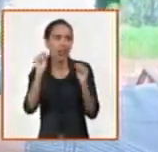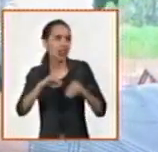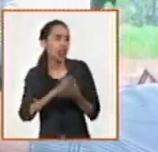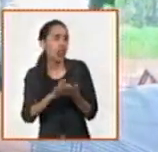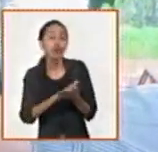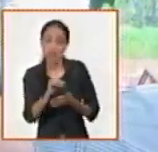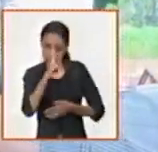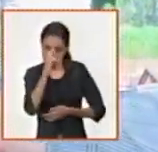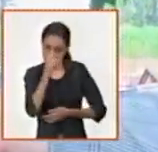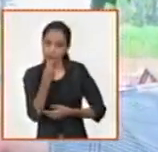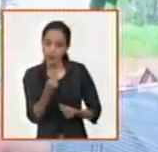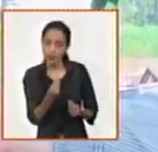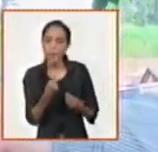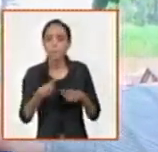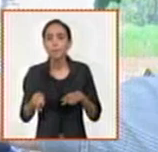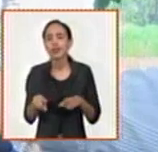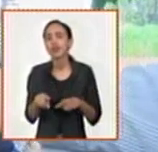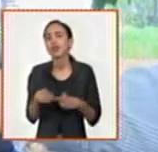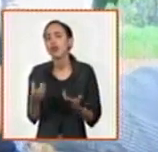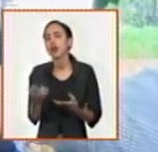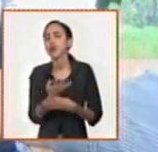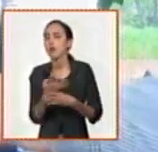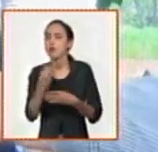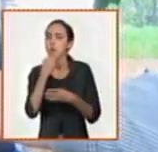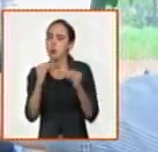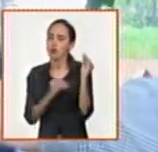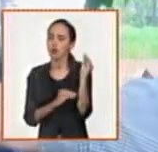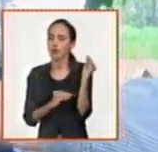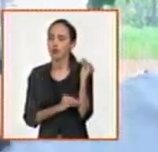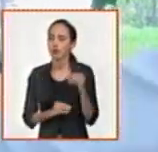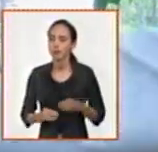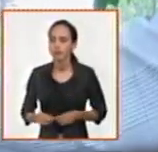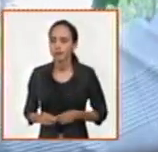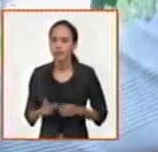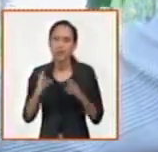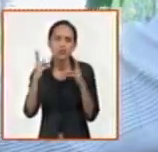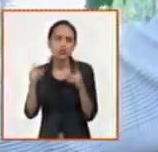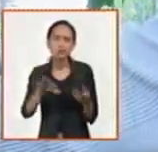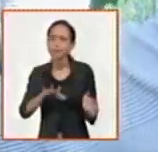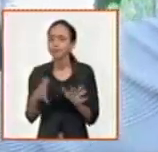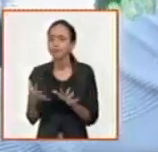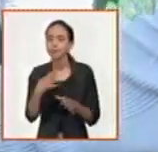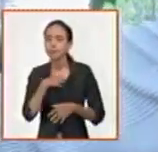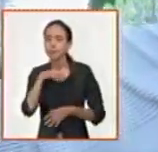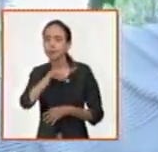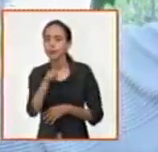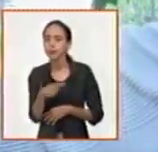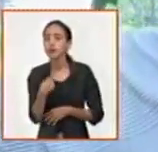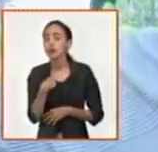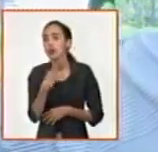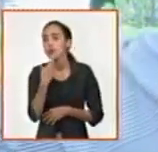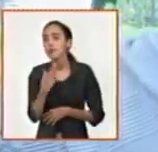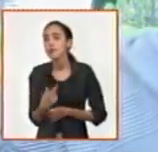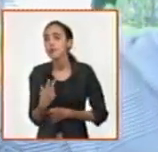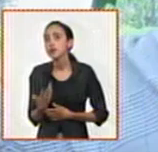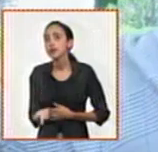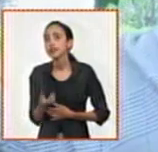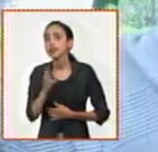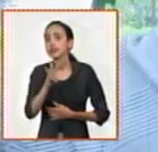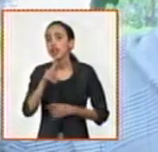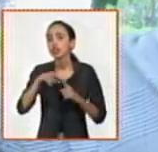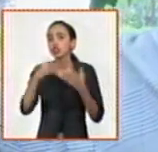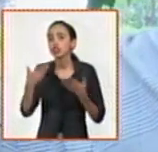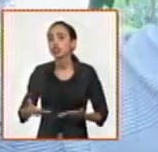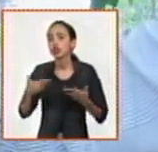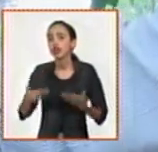pero es una planta más rústica, más fuerte. ¿Qué rendimiento tú estás obteniendo aproximadamente? Estoy teniendo un rendimiento de 3